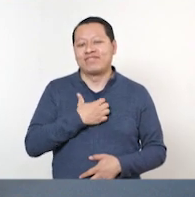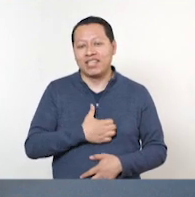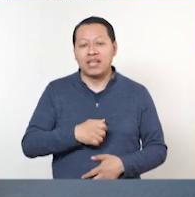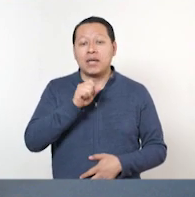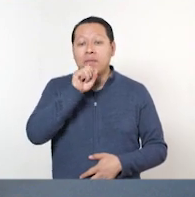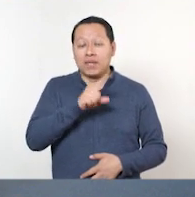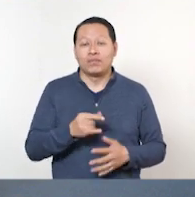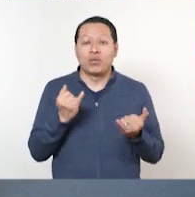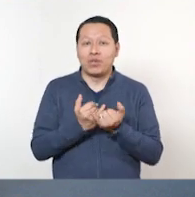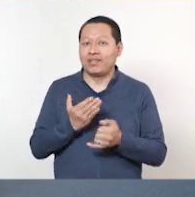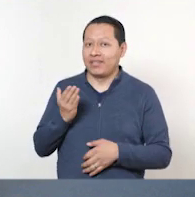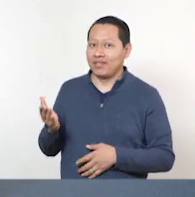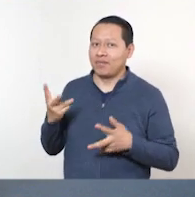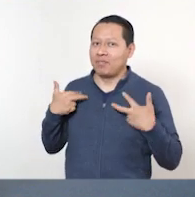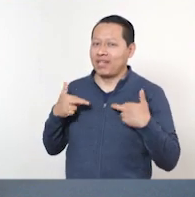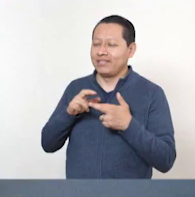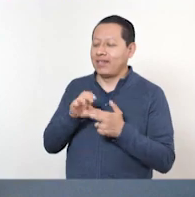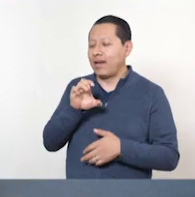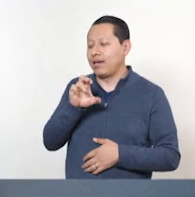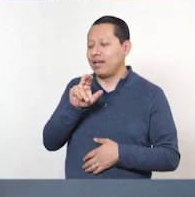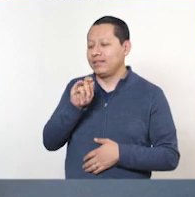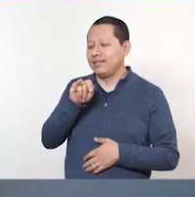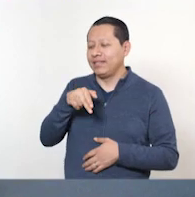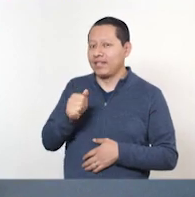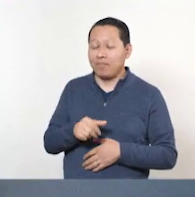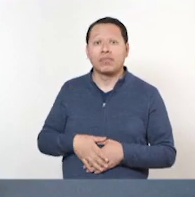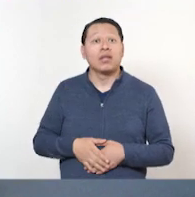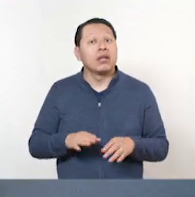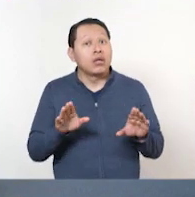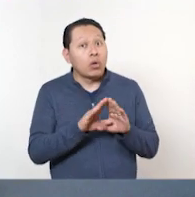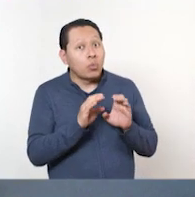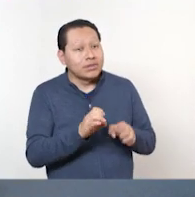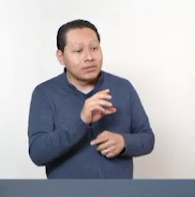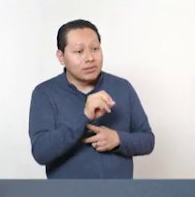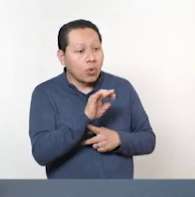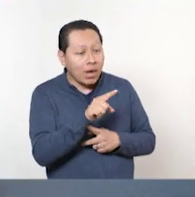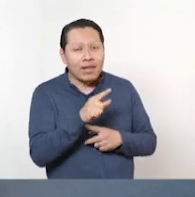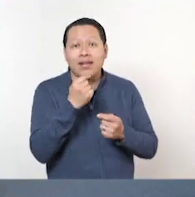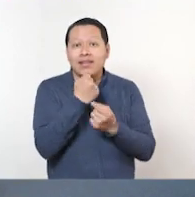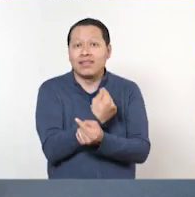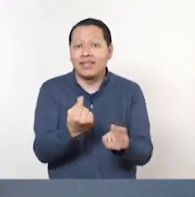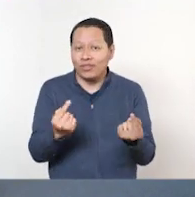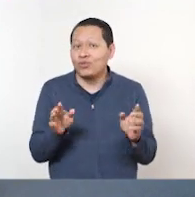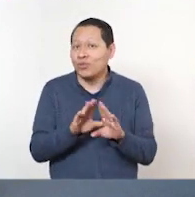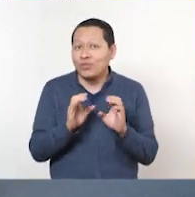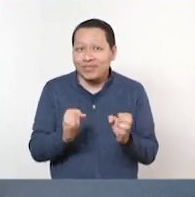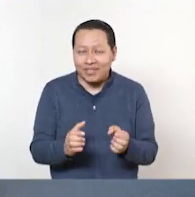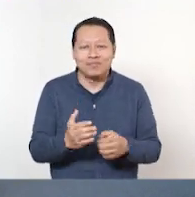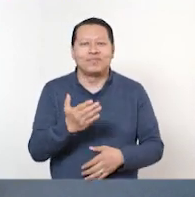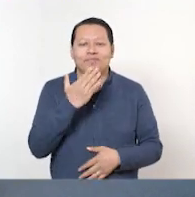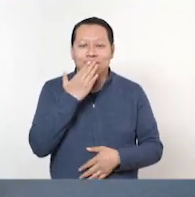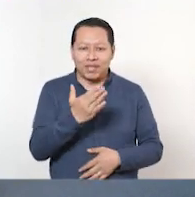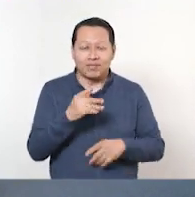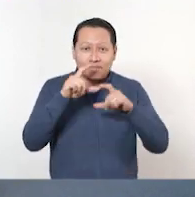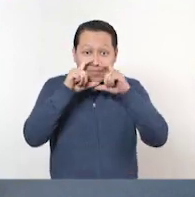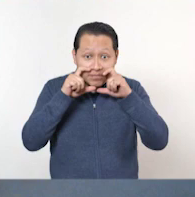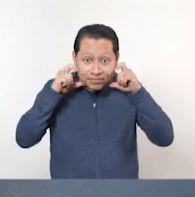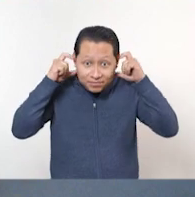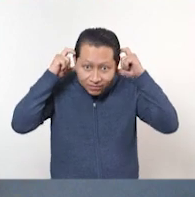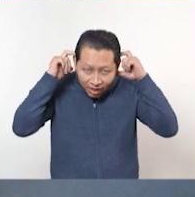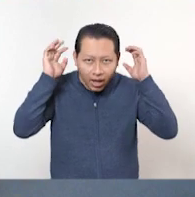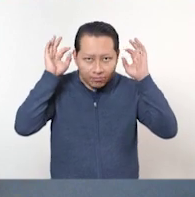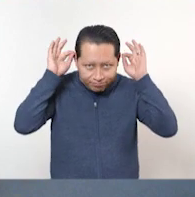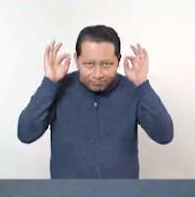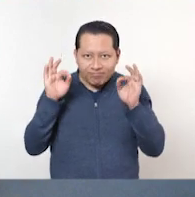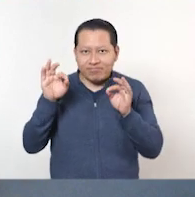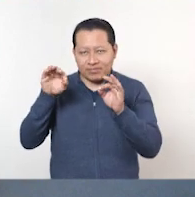gusto también le damos la bienvenida a la maestra Cristina. ¿Cómo estás? ¿Cómo estás, Coral? ¿Cómo están, niñas y niños? Como ya saben, vamos a quitarnos